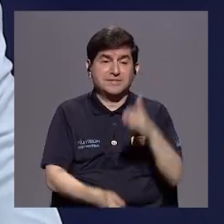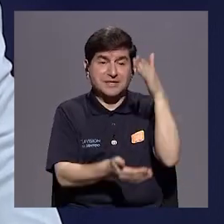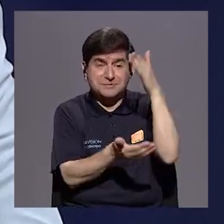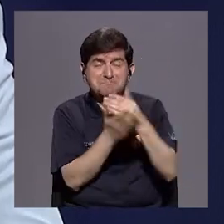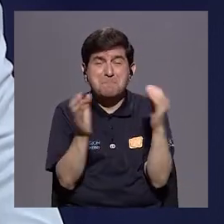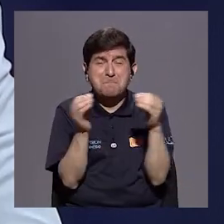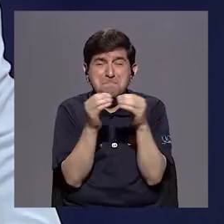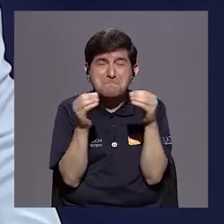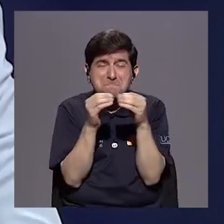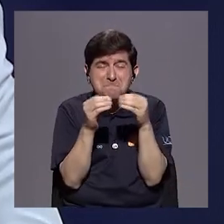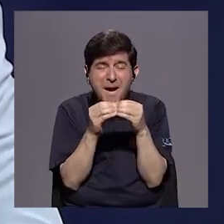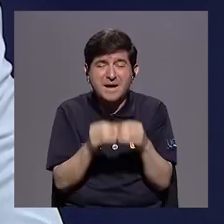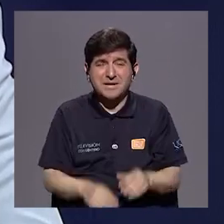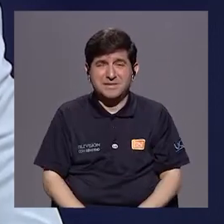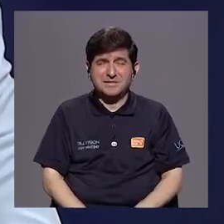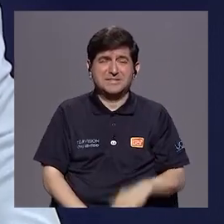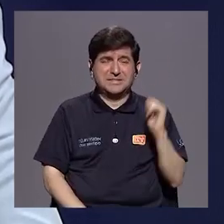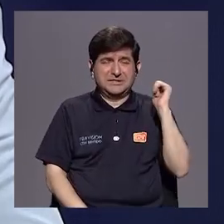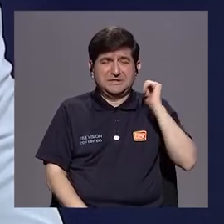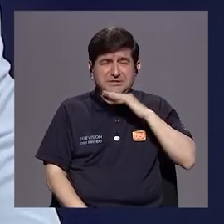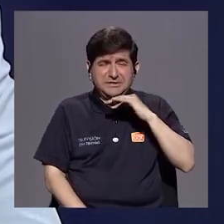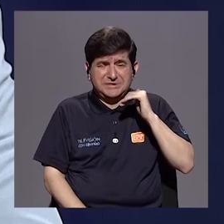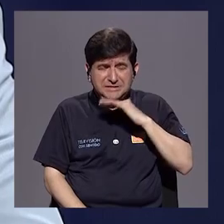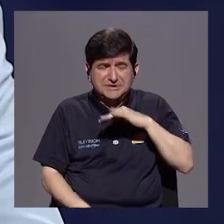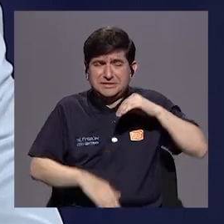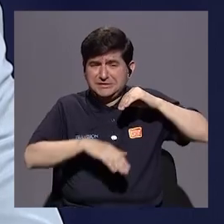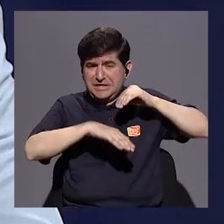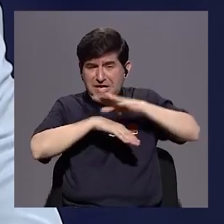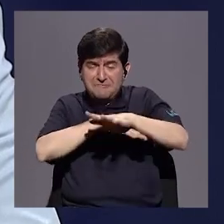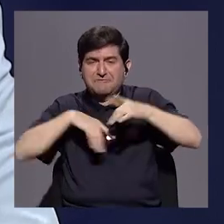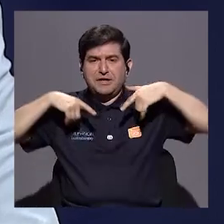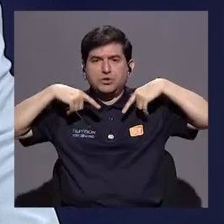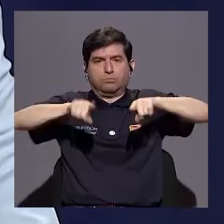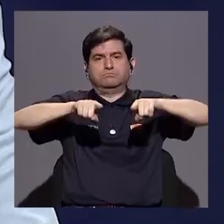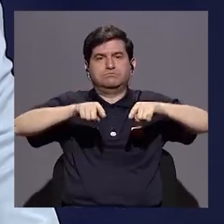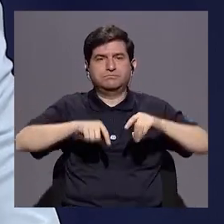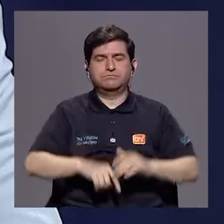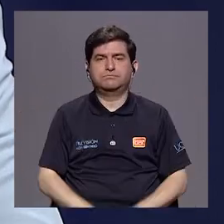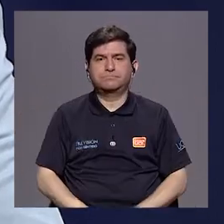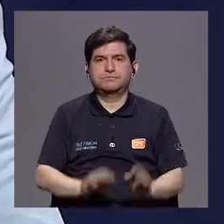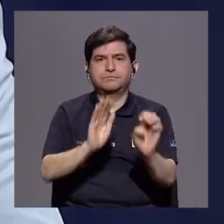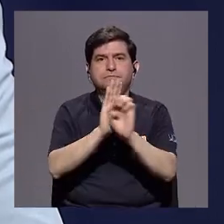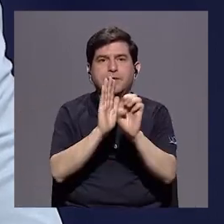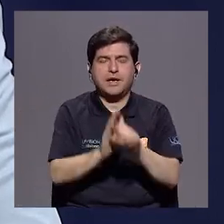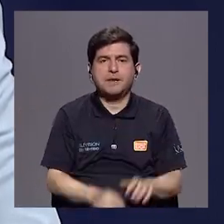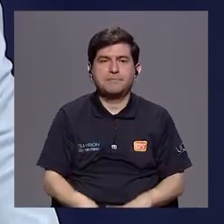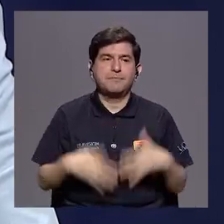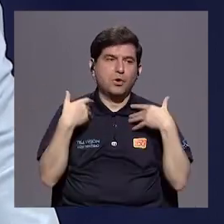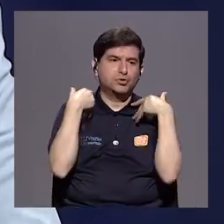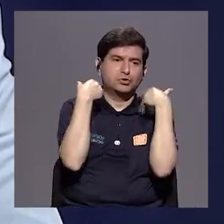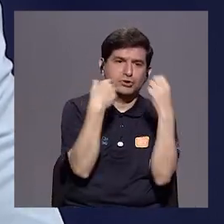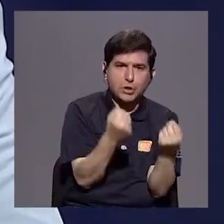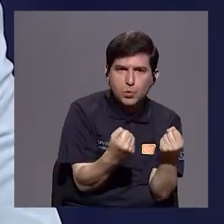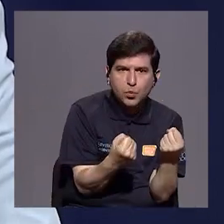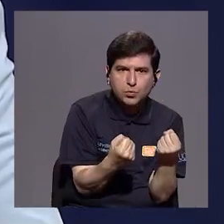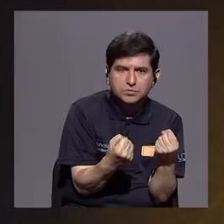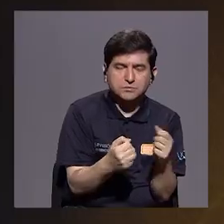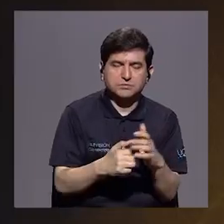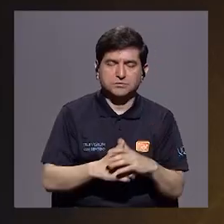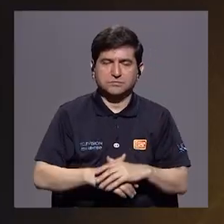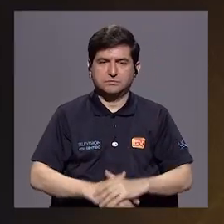las paradas donde más se concentra y dónde contaminación tiene más efectos colaterales como efectos en la salud